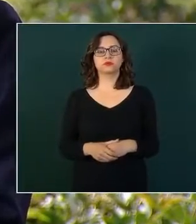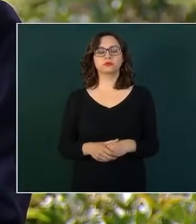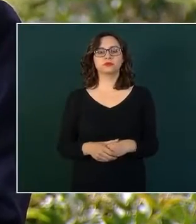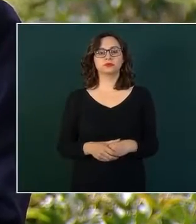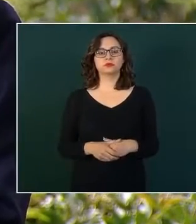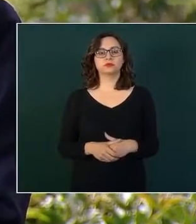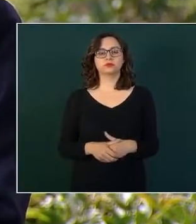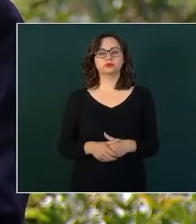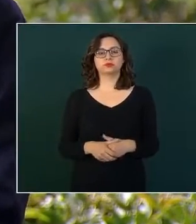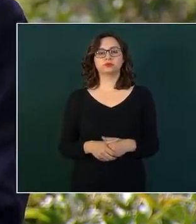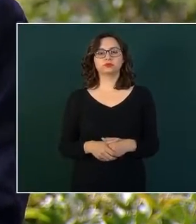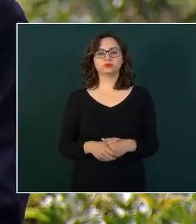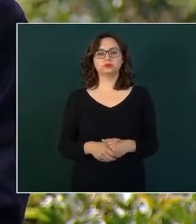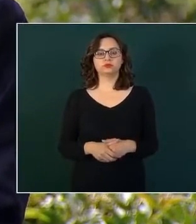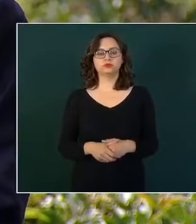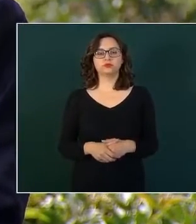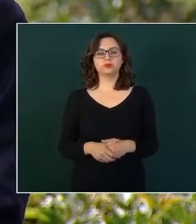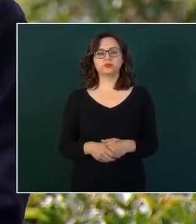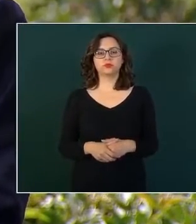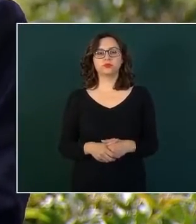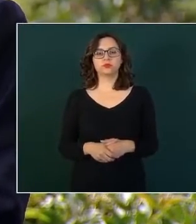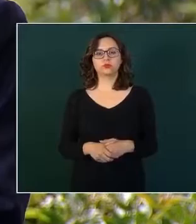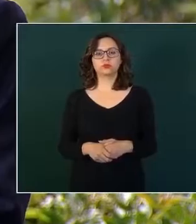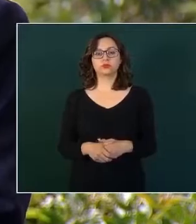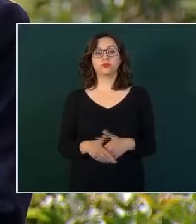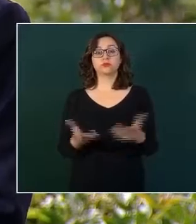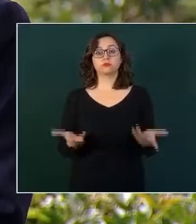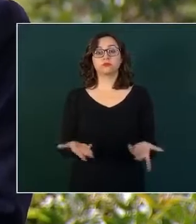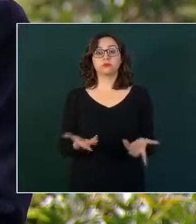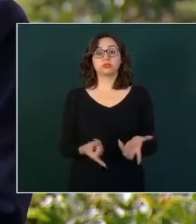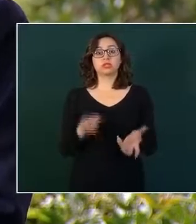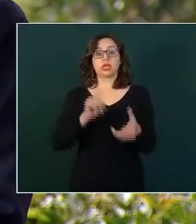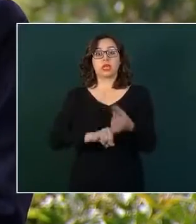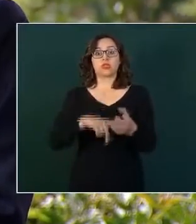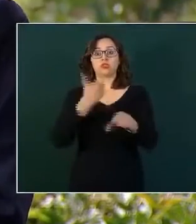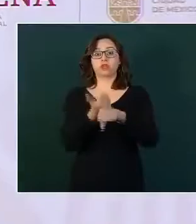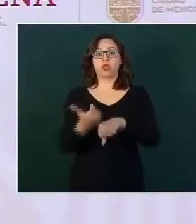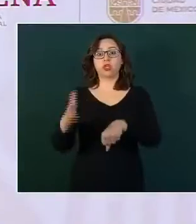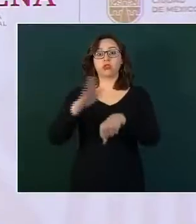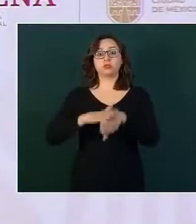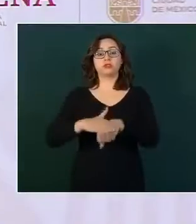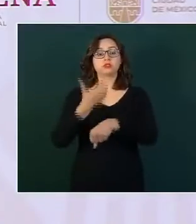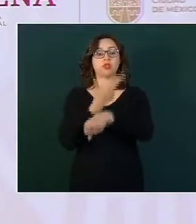Ahora, con la reforma administrativa,